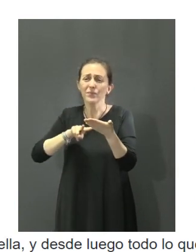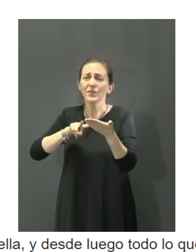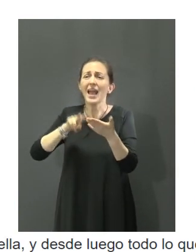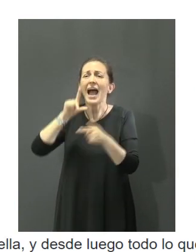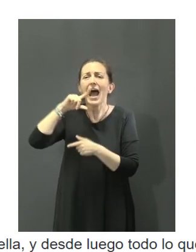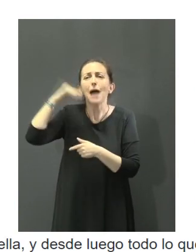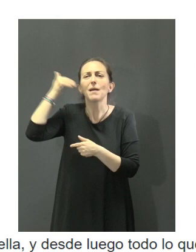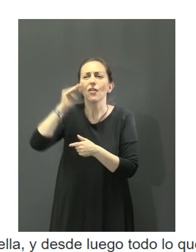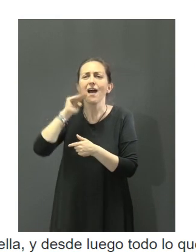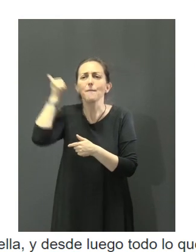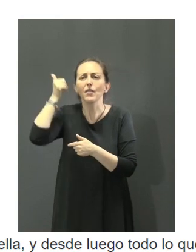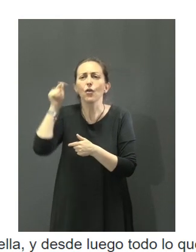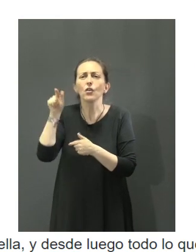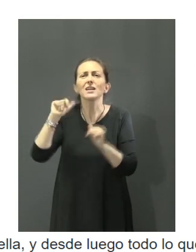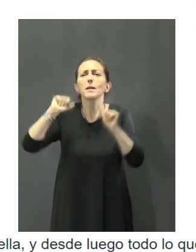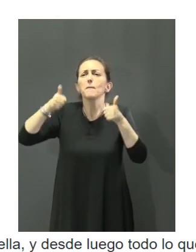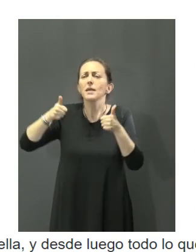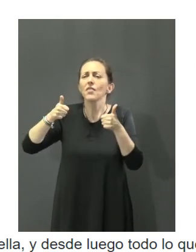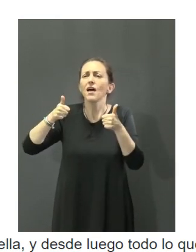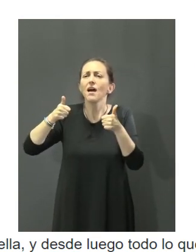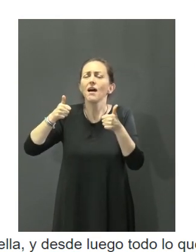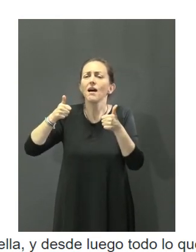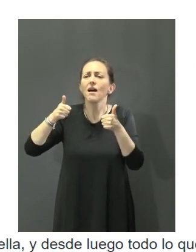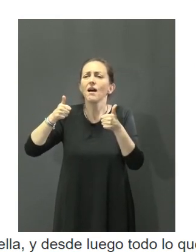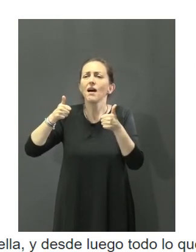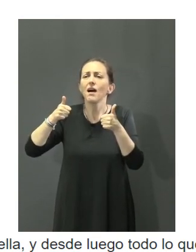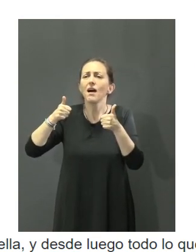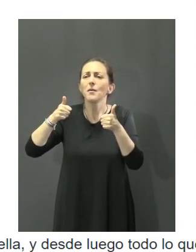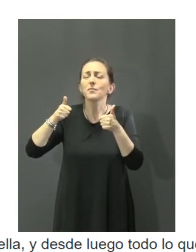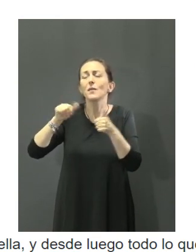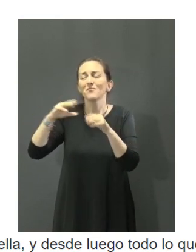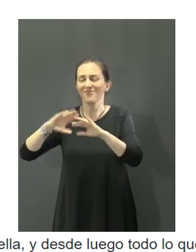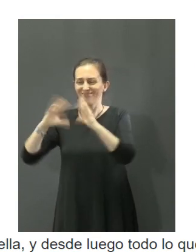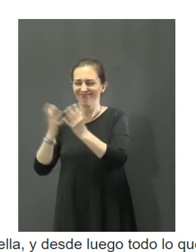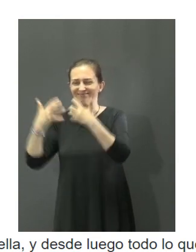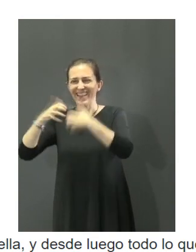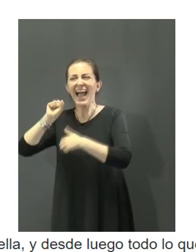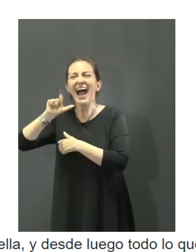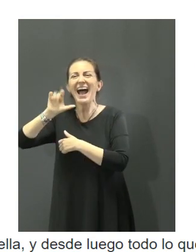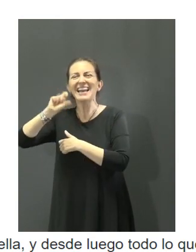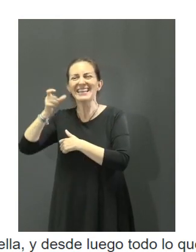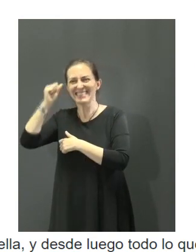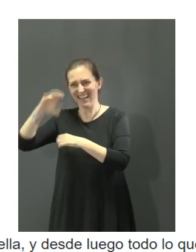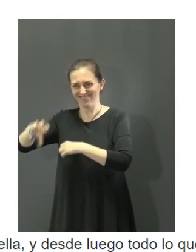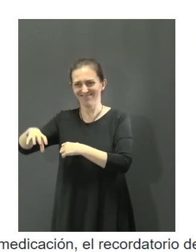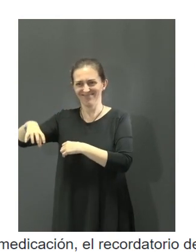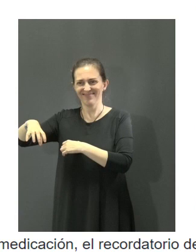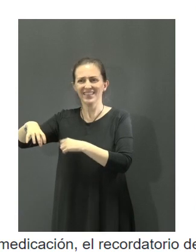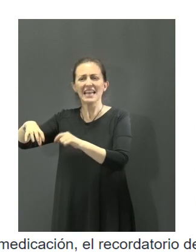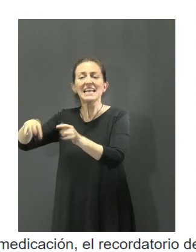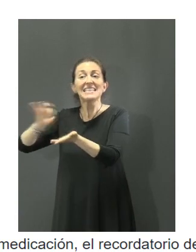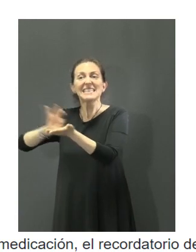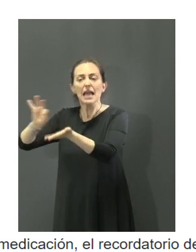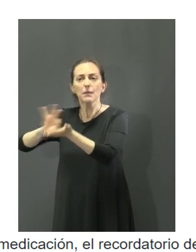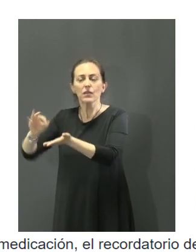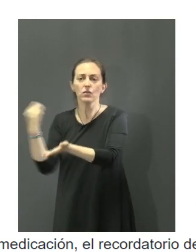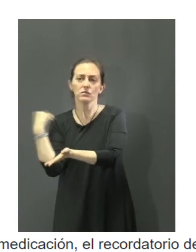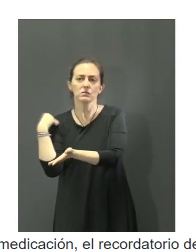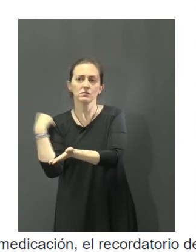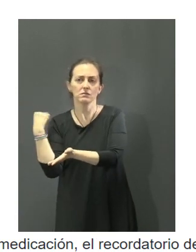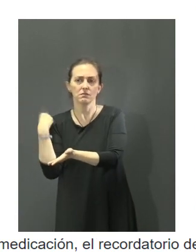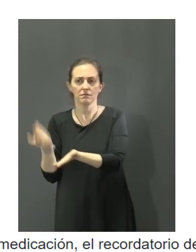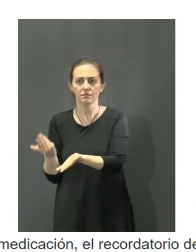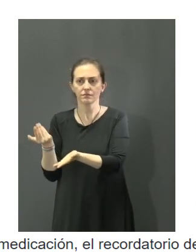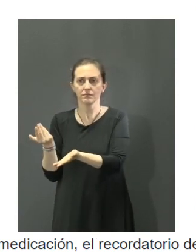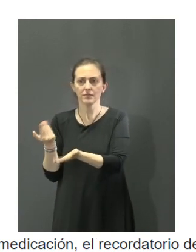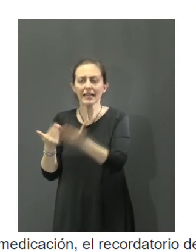Amazon ya pone en marcha a través de Alexa todos esos servicios en los que va